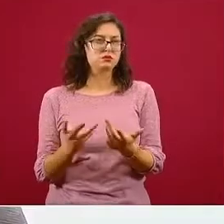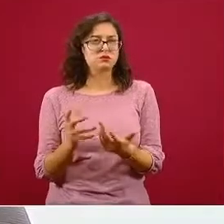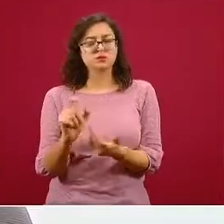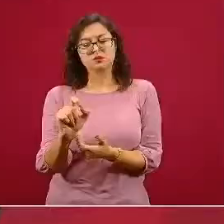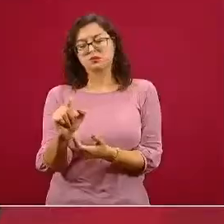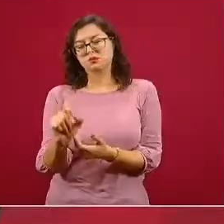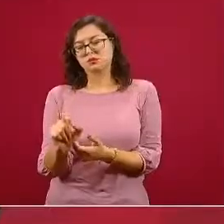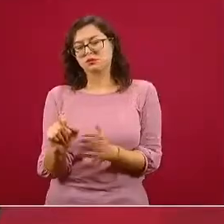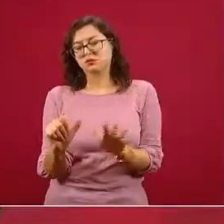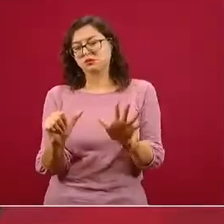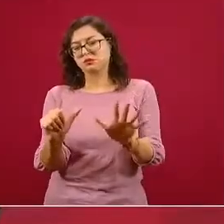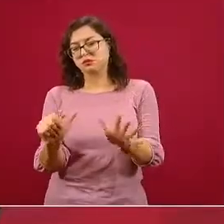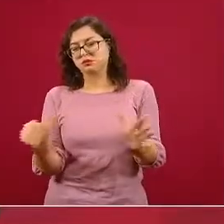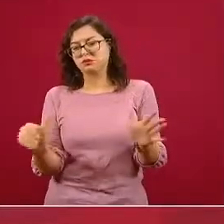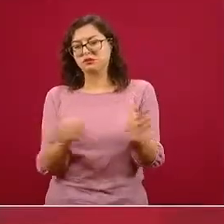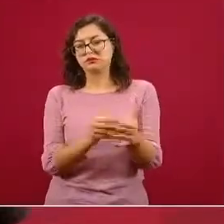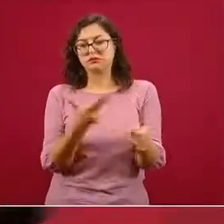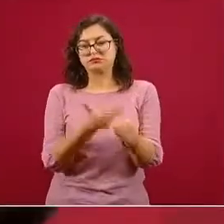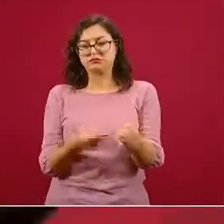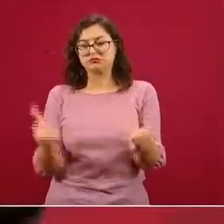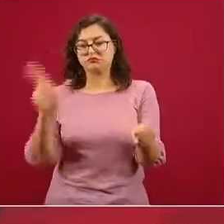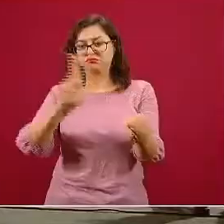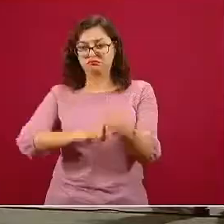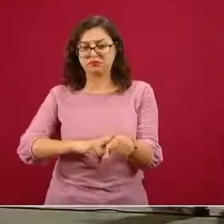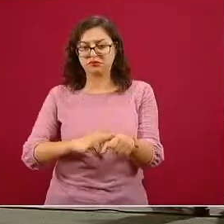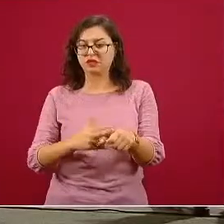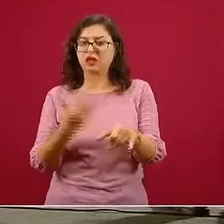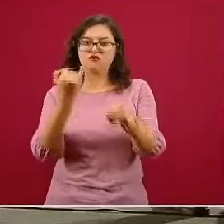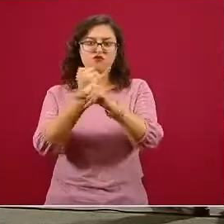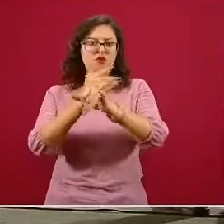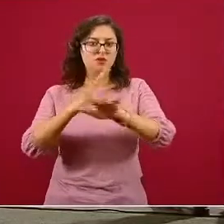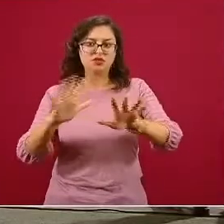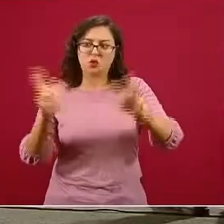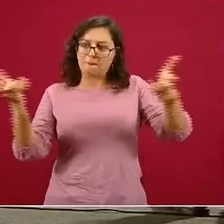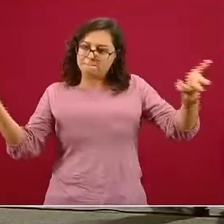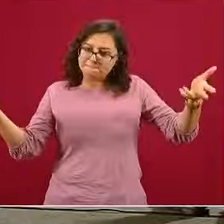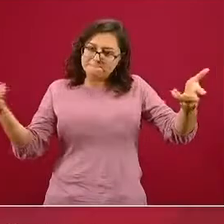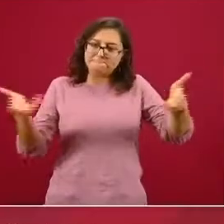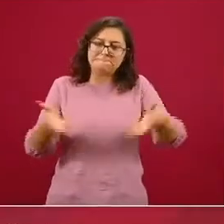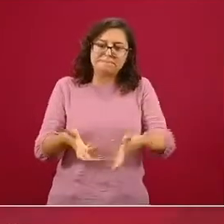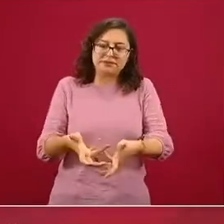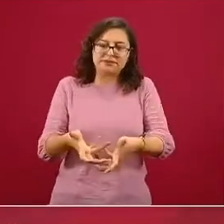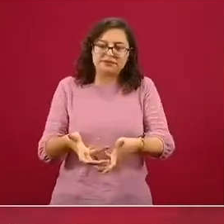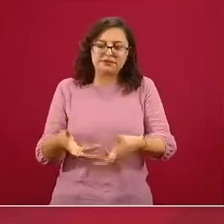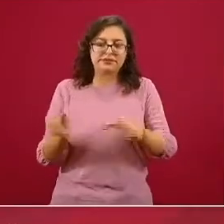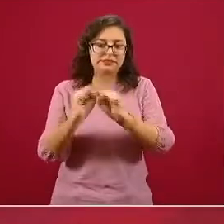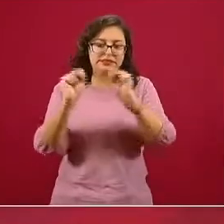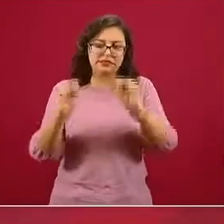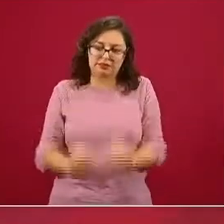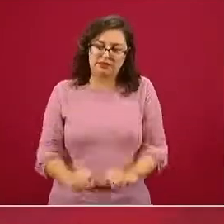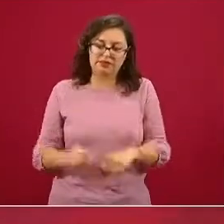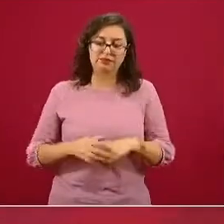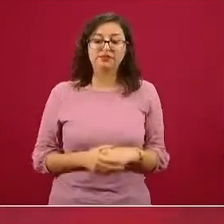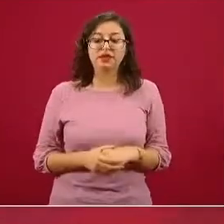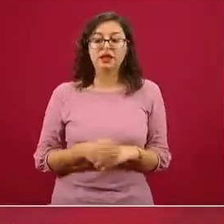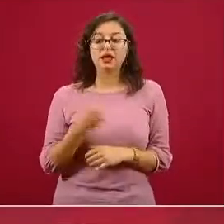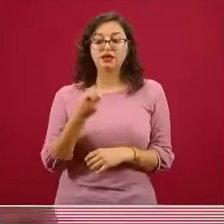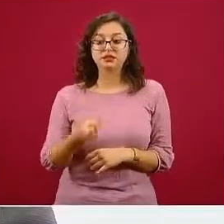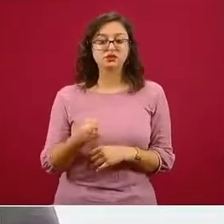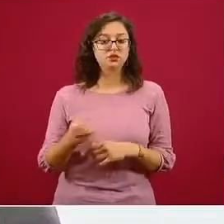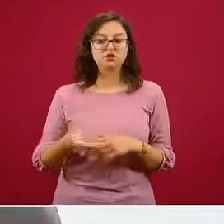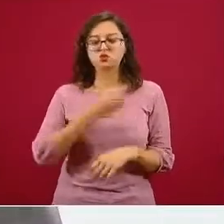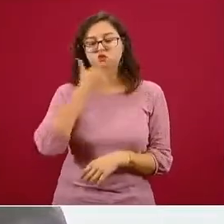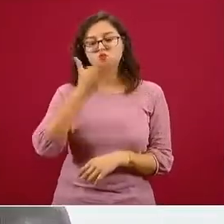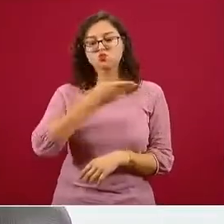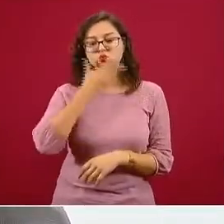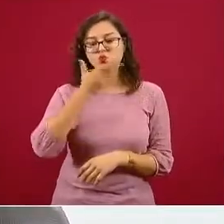de 26,000 unidades de salud, y toda la información procede de todo ese sistema. Esto es el sistema